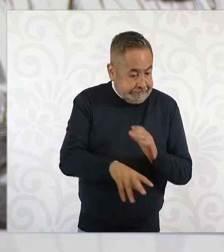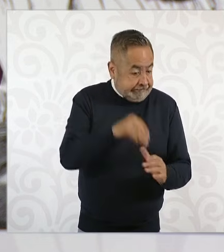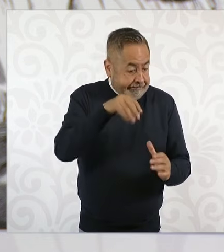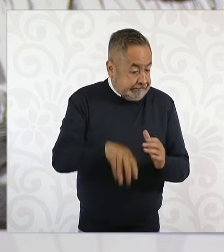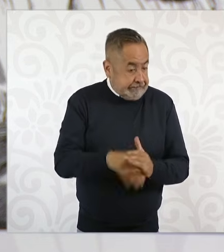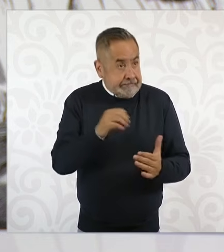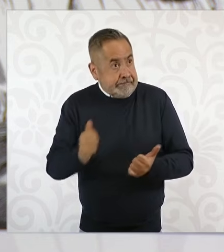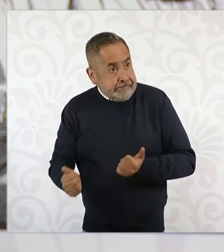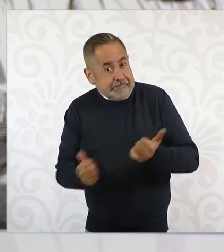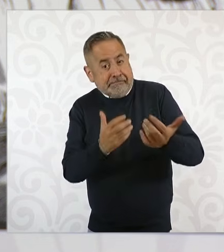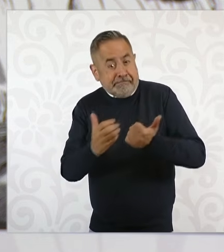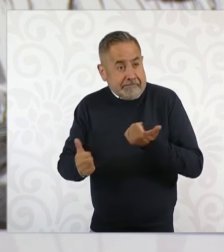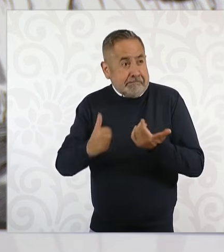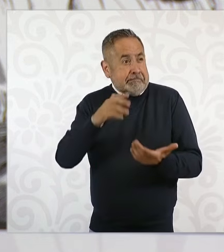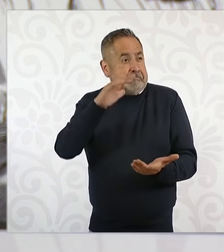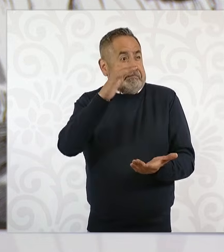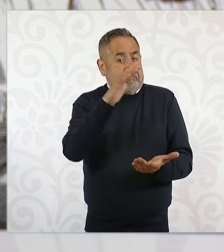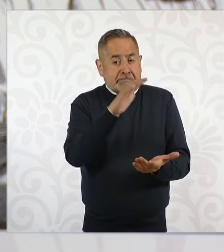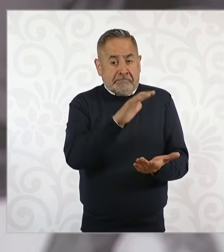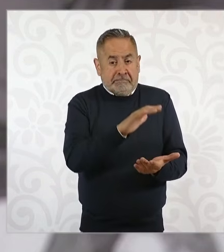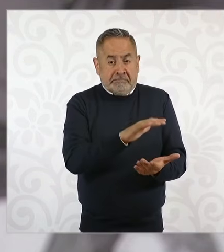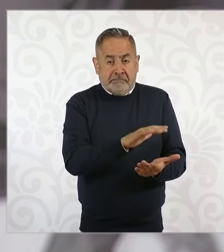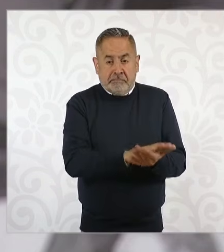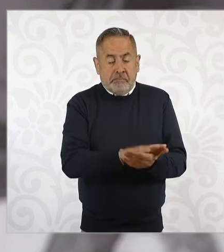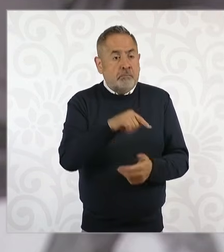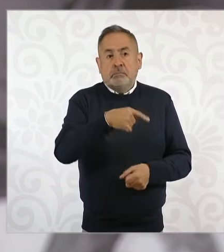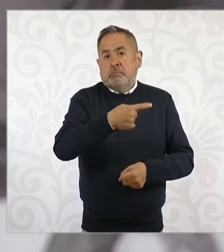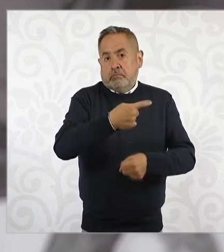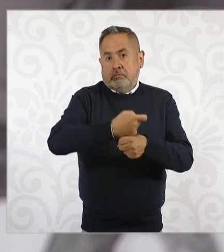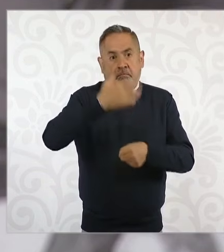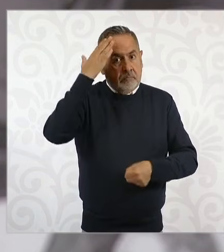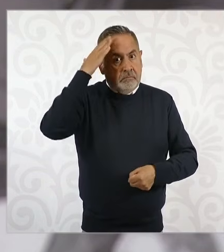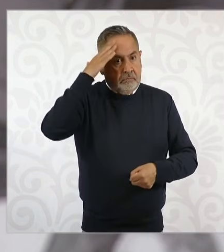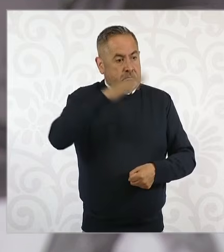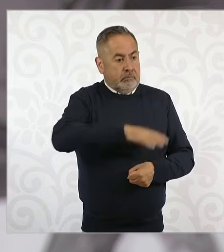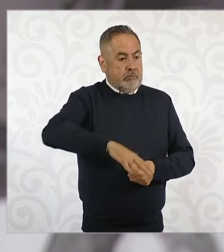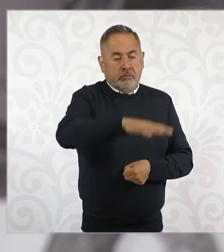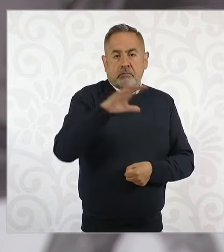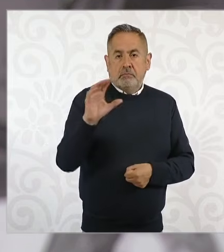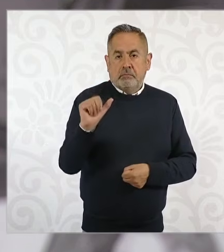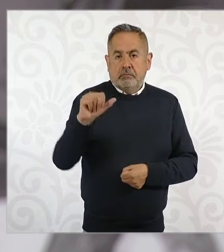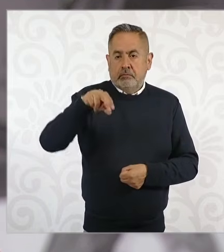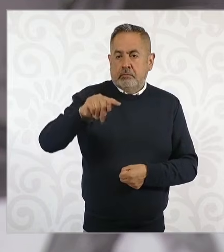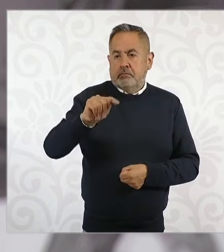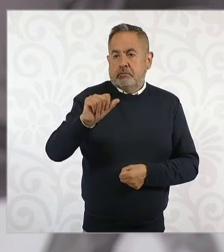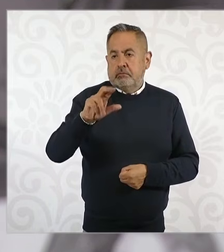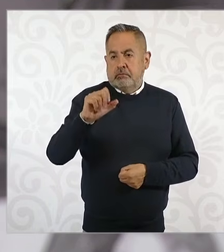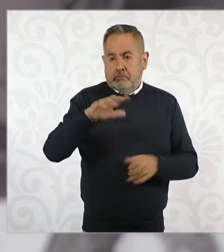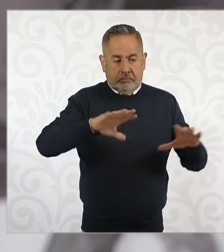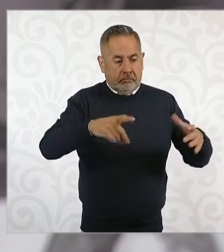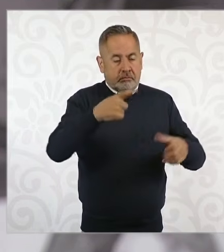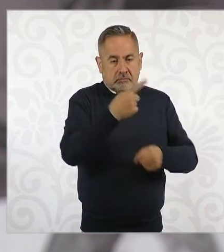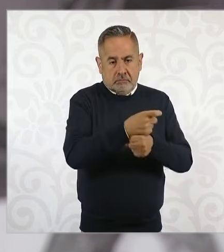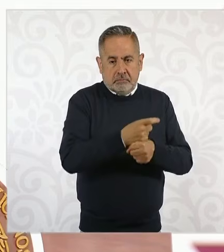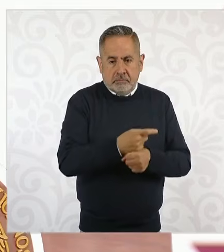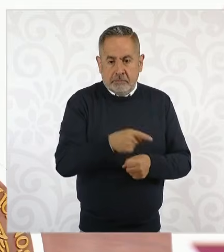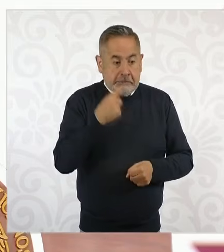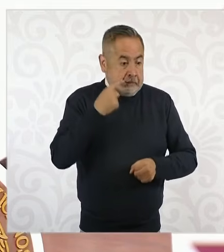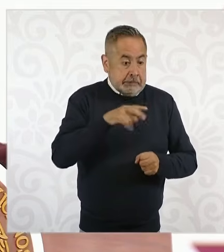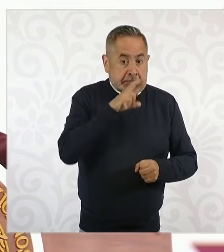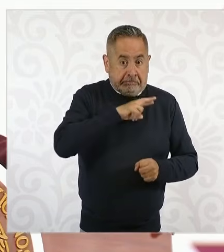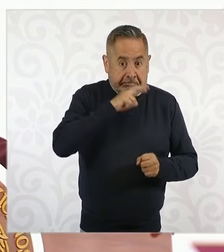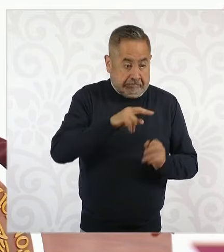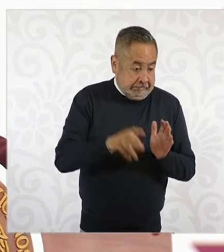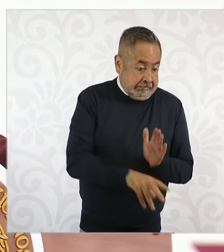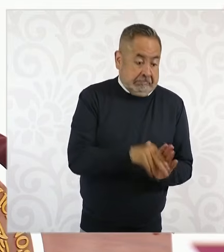se sobreexplotó el principal yacimiento de crudo del país, que es Cantarell. Es decir, si sacan más rápido